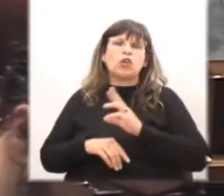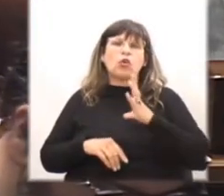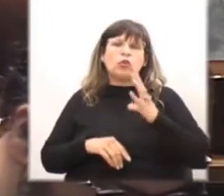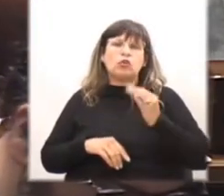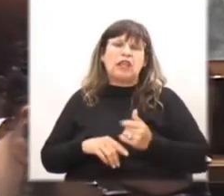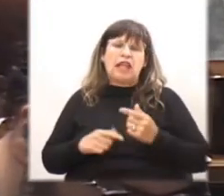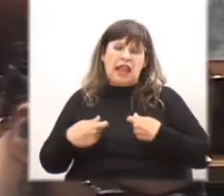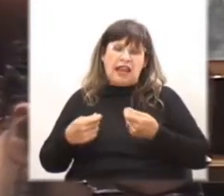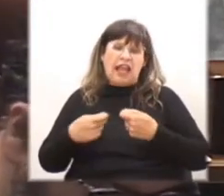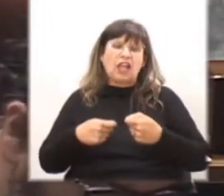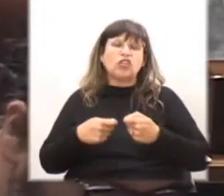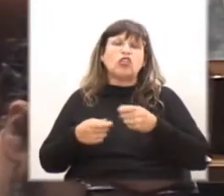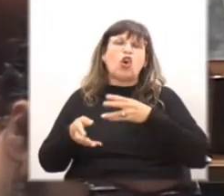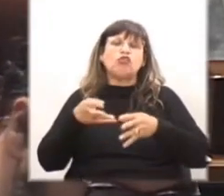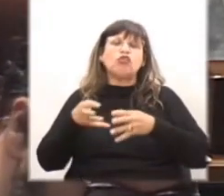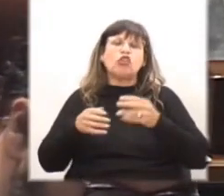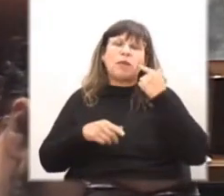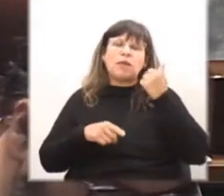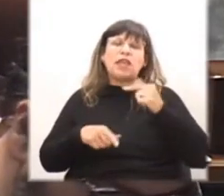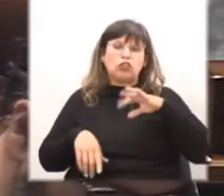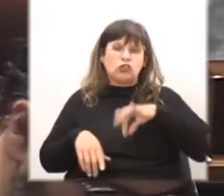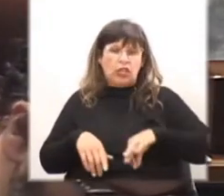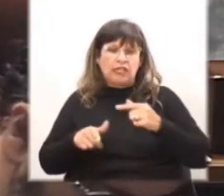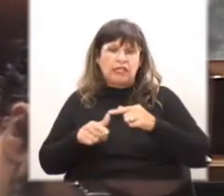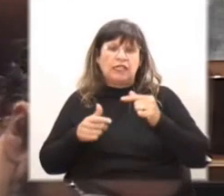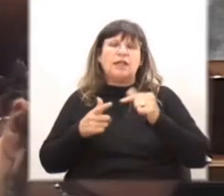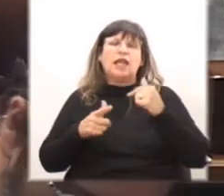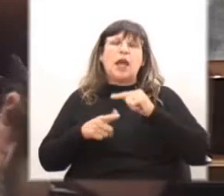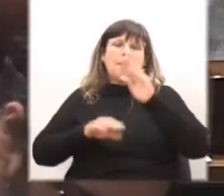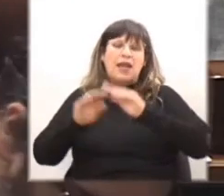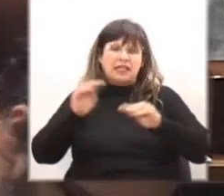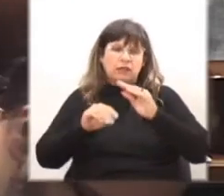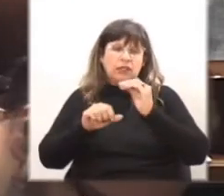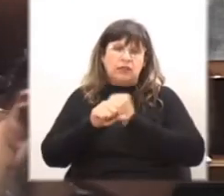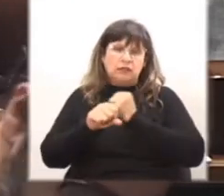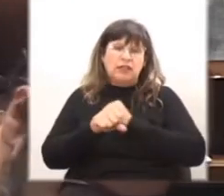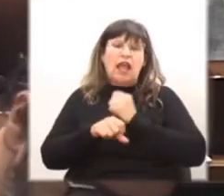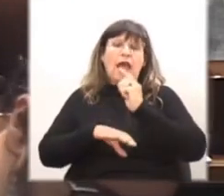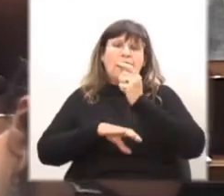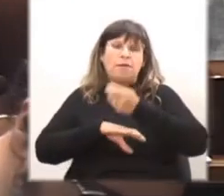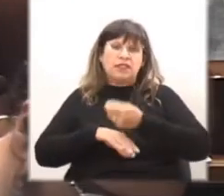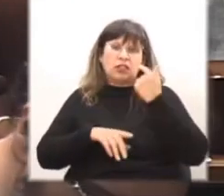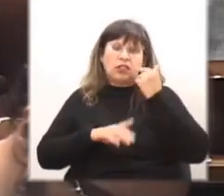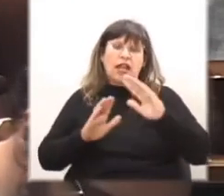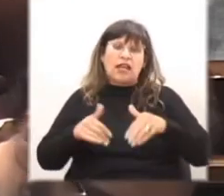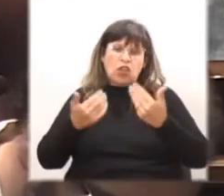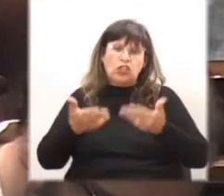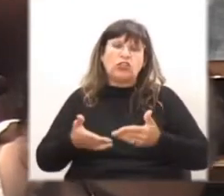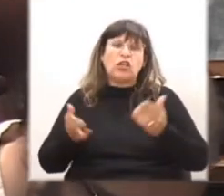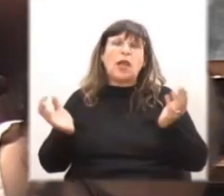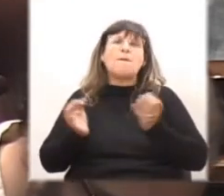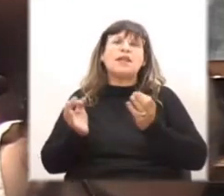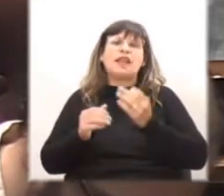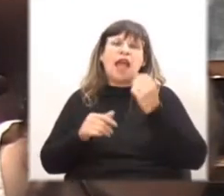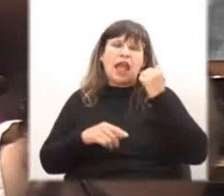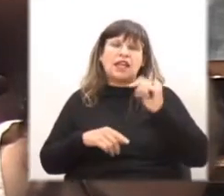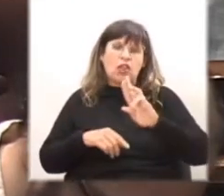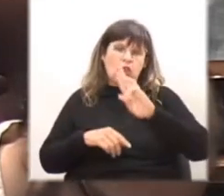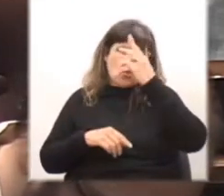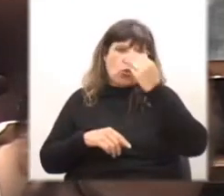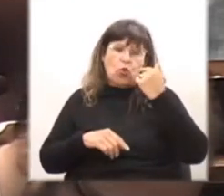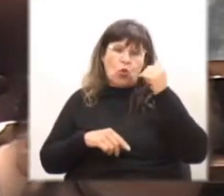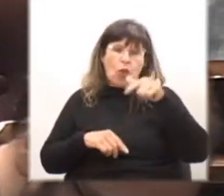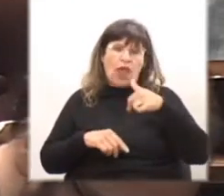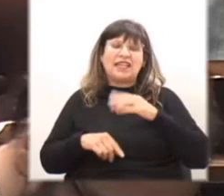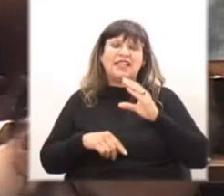de funcionamiento, salarios, operación y mantenimiento, inversiones y donaciones especiales de Uruguay en